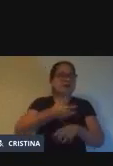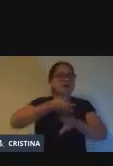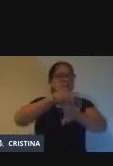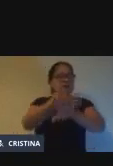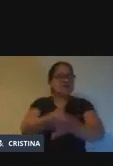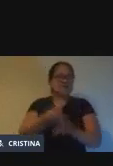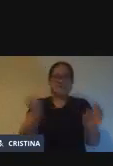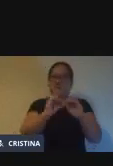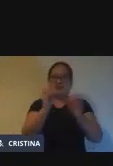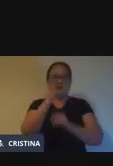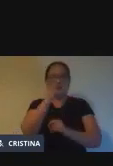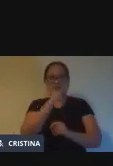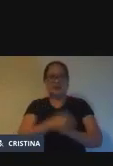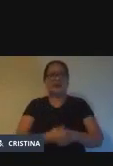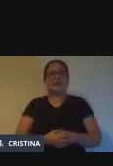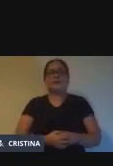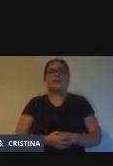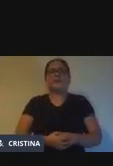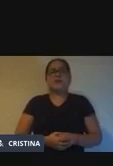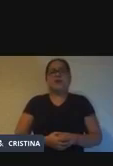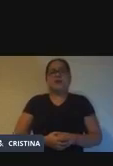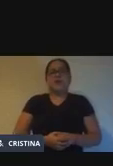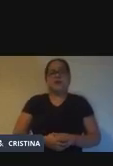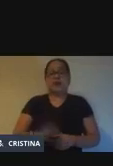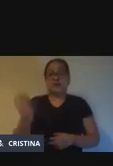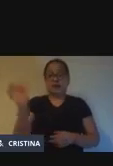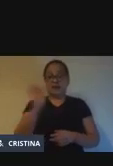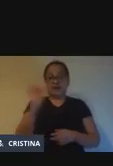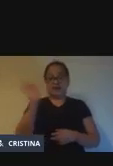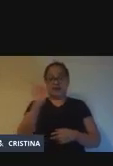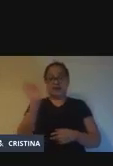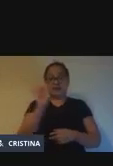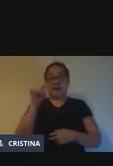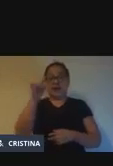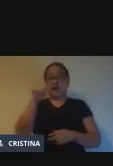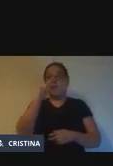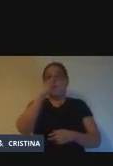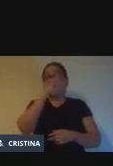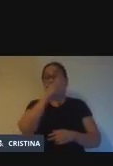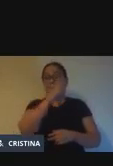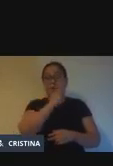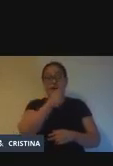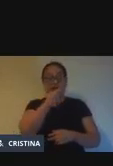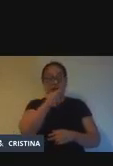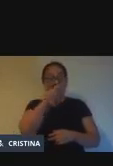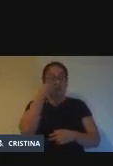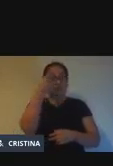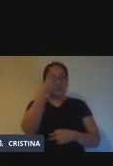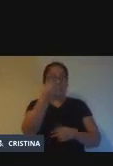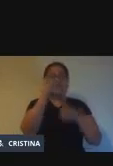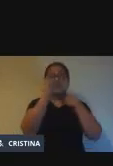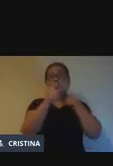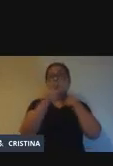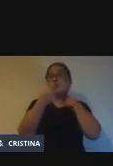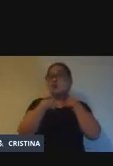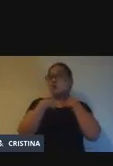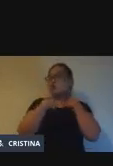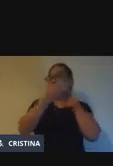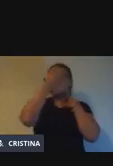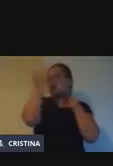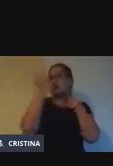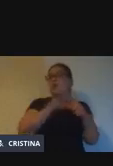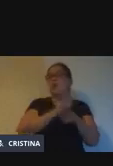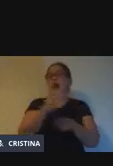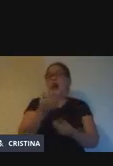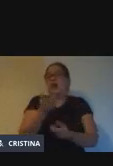dichos. Entonces, cuando no pueden ser dichos, entonces a veces tampoco son reconocidos.